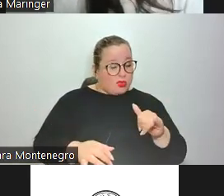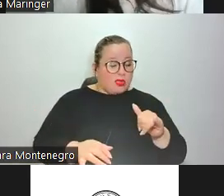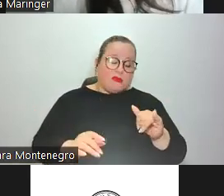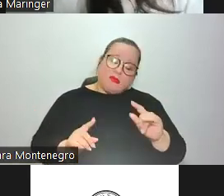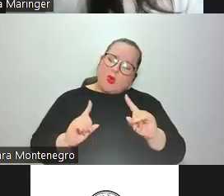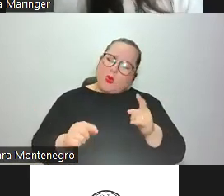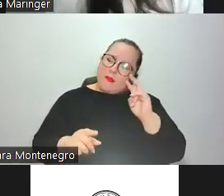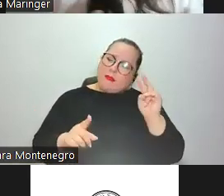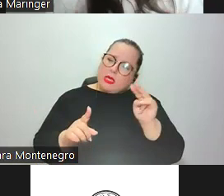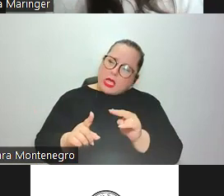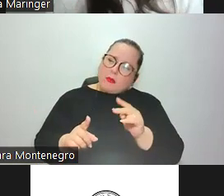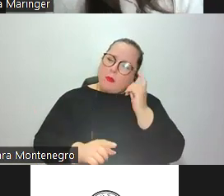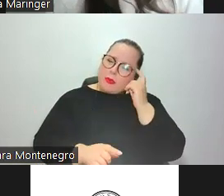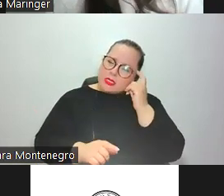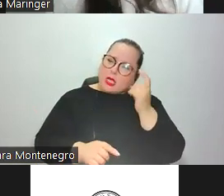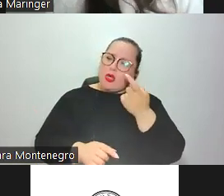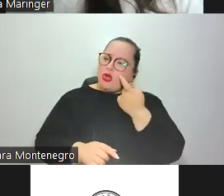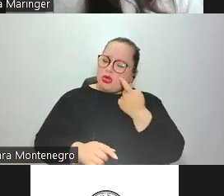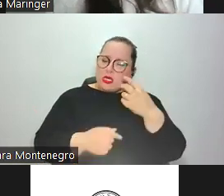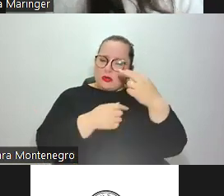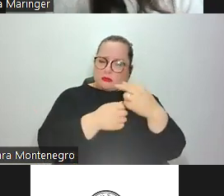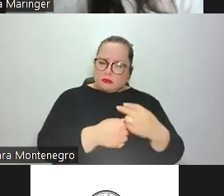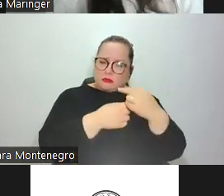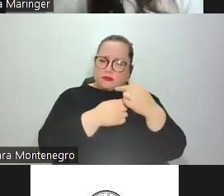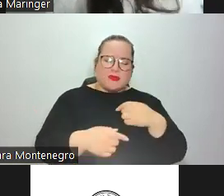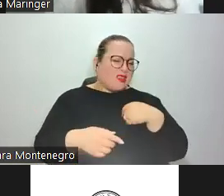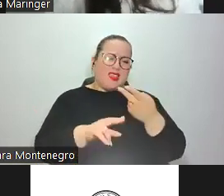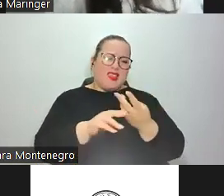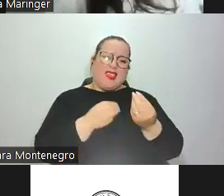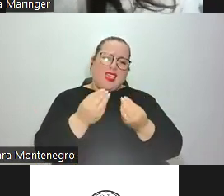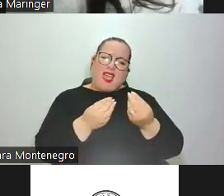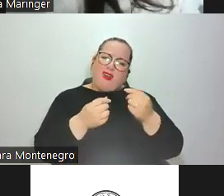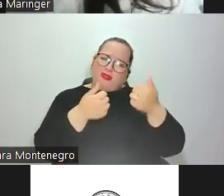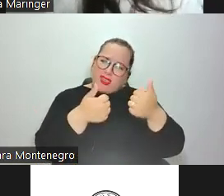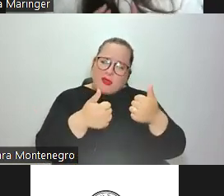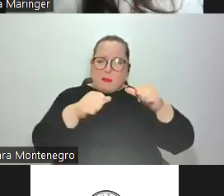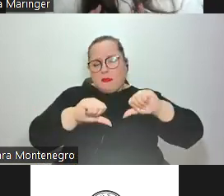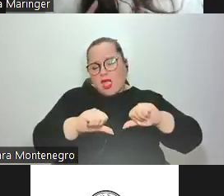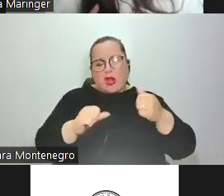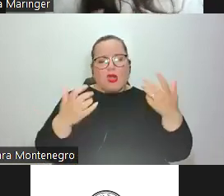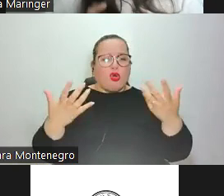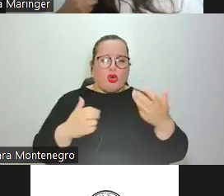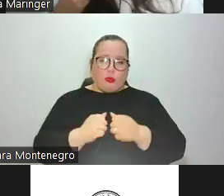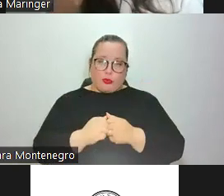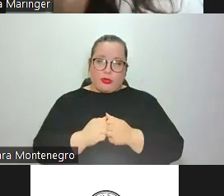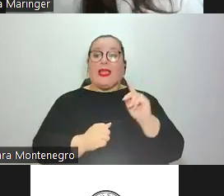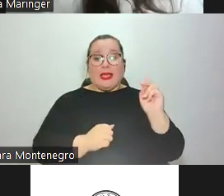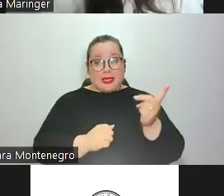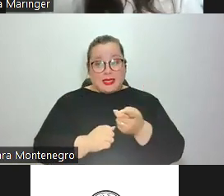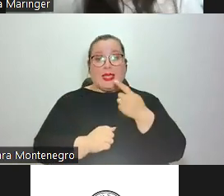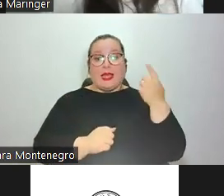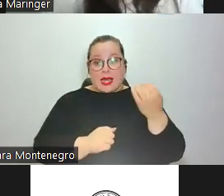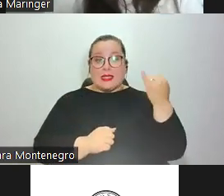mirada de, ok, conozcámonos, veamos en qué estamos haciendo bien. Y generalmente aparece